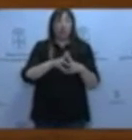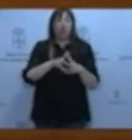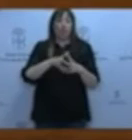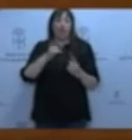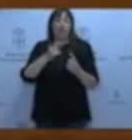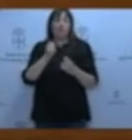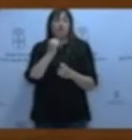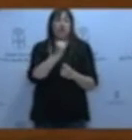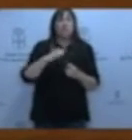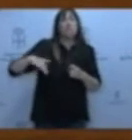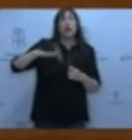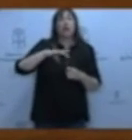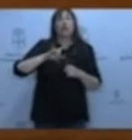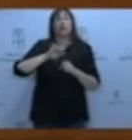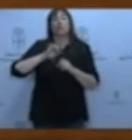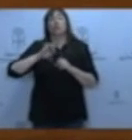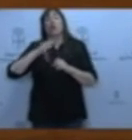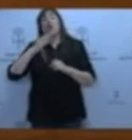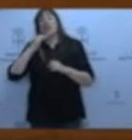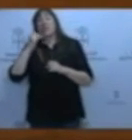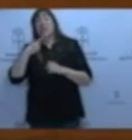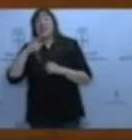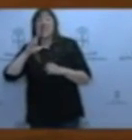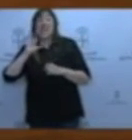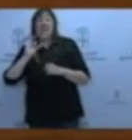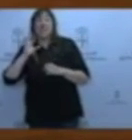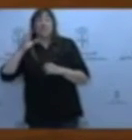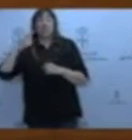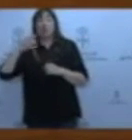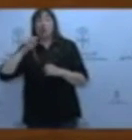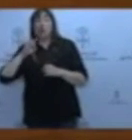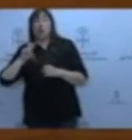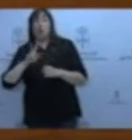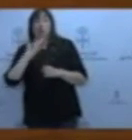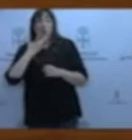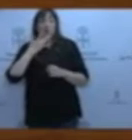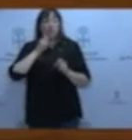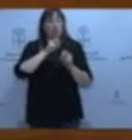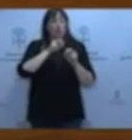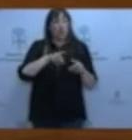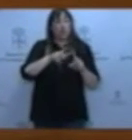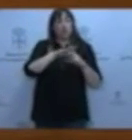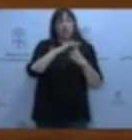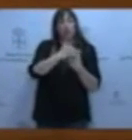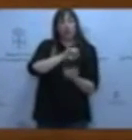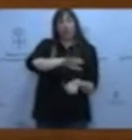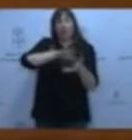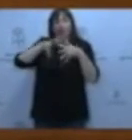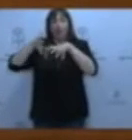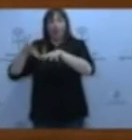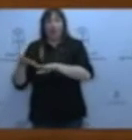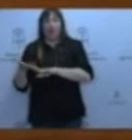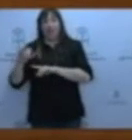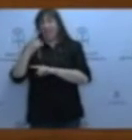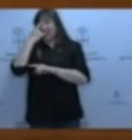barrios de Glasgow o el propio Harlem en Nueva York que tienen peor esperanza de vida que Bangladesh. ¿Por qué? Bueno, por el efecto económico